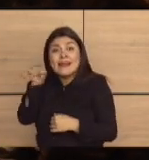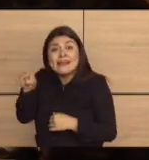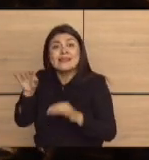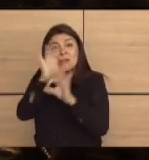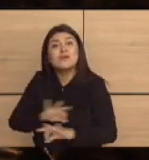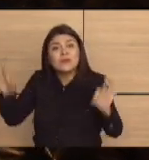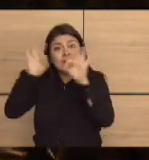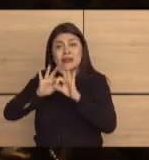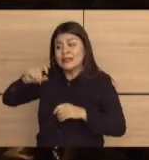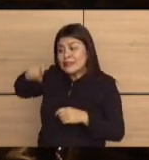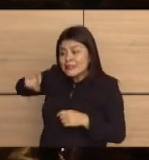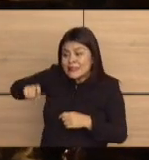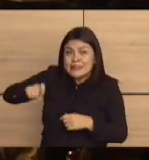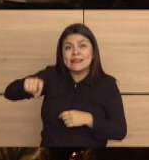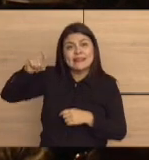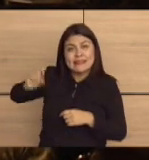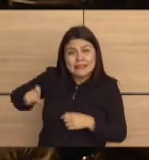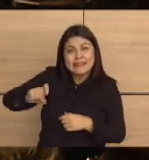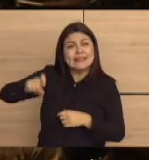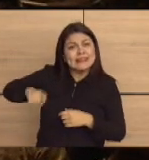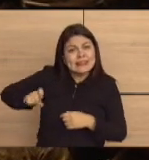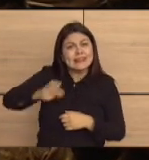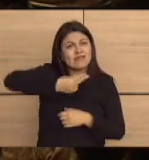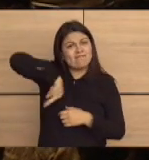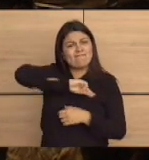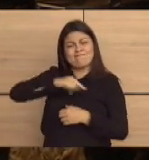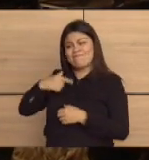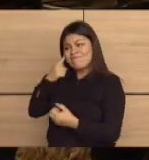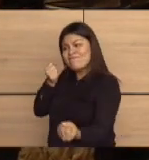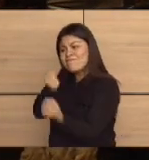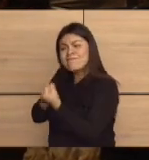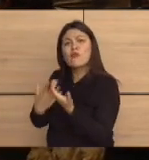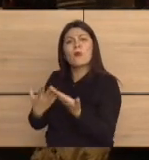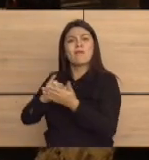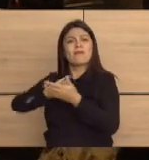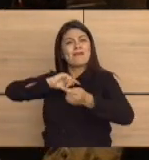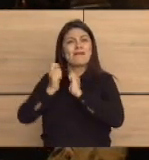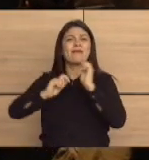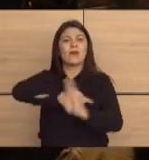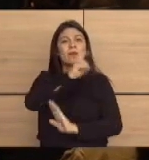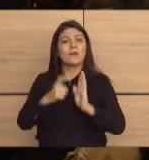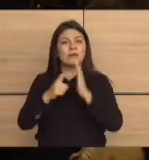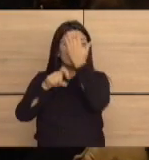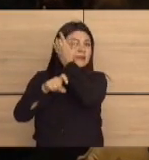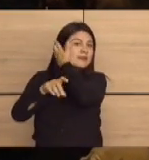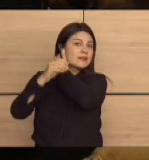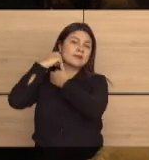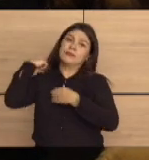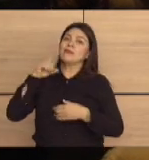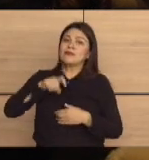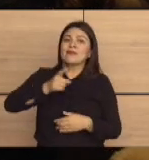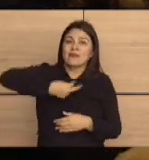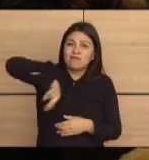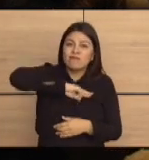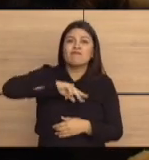histórica, es donde nosotros hemos querido entrar a hacer los cambios estructurales. Es donde nosotros hemos querido poner a